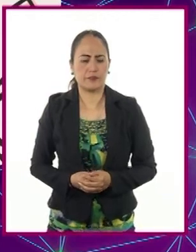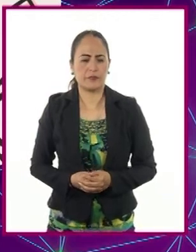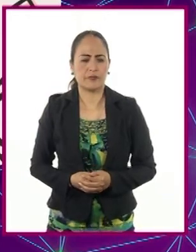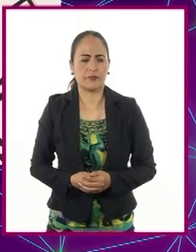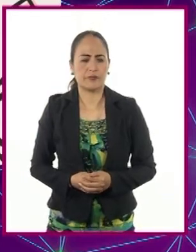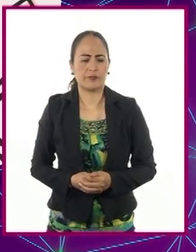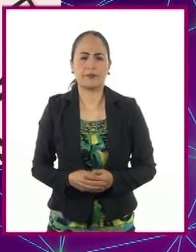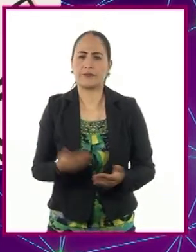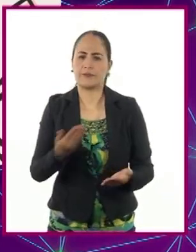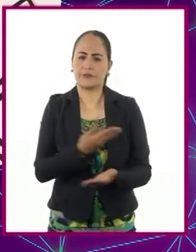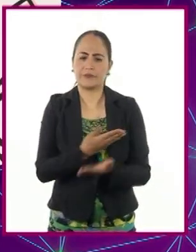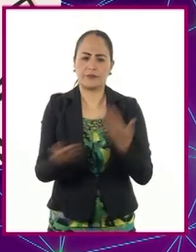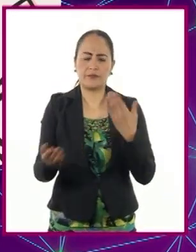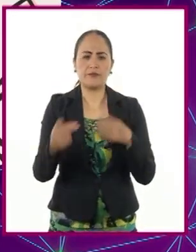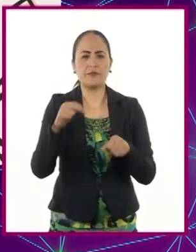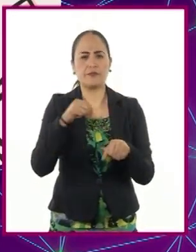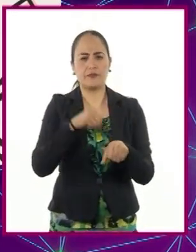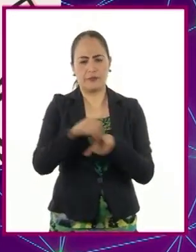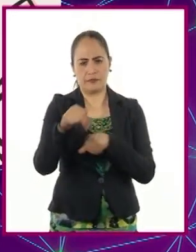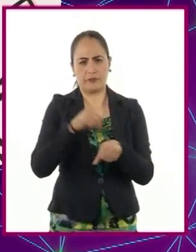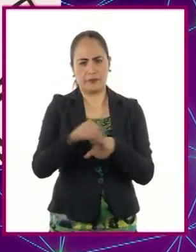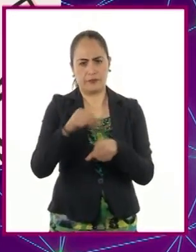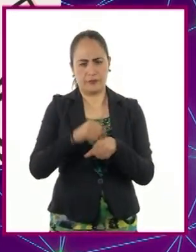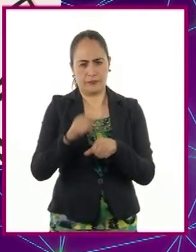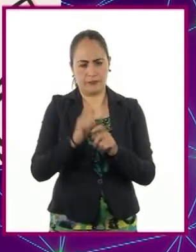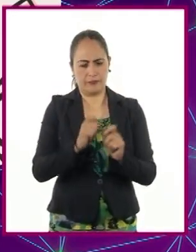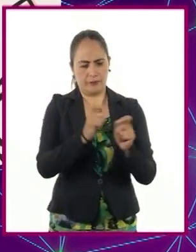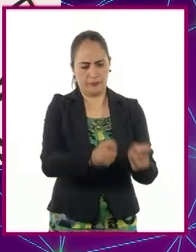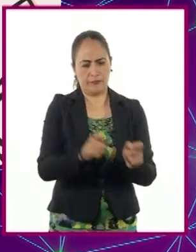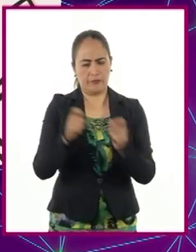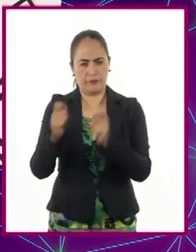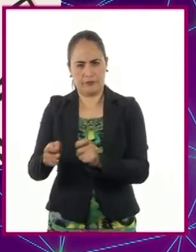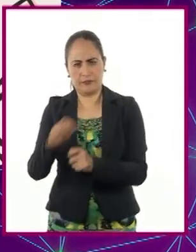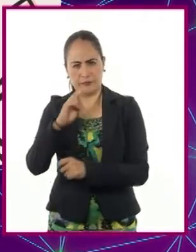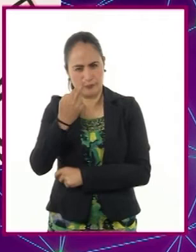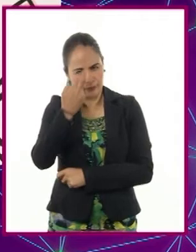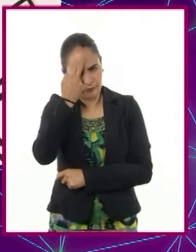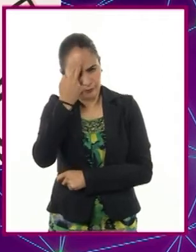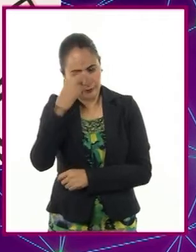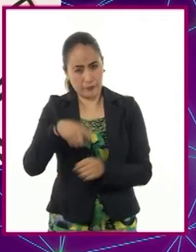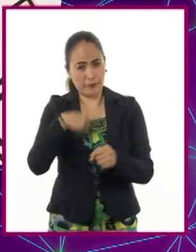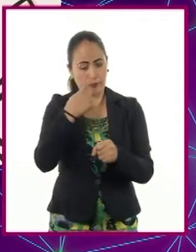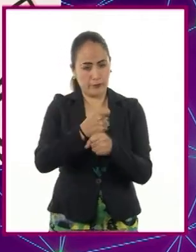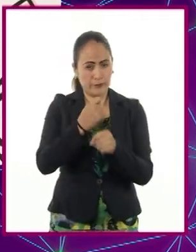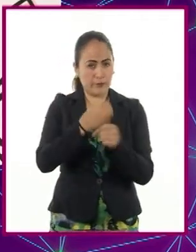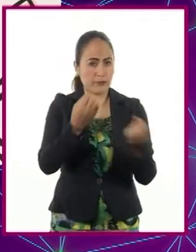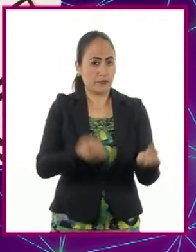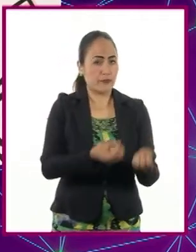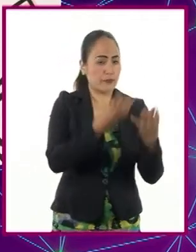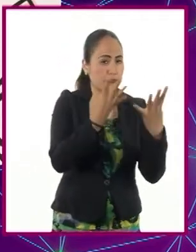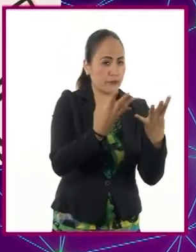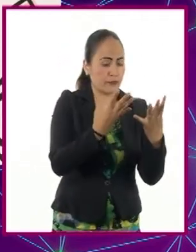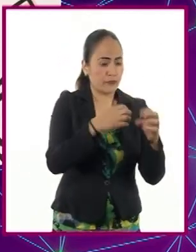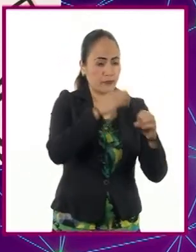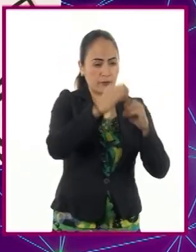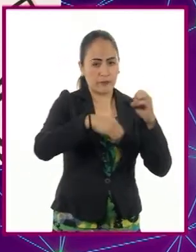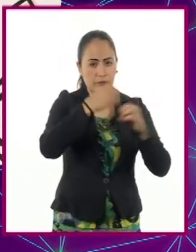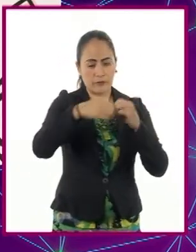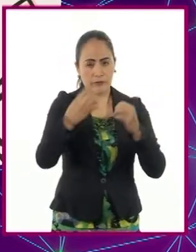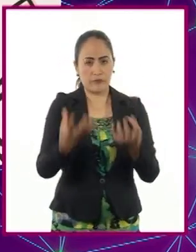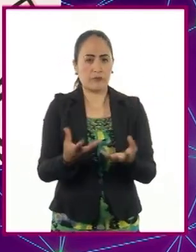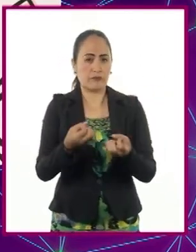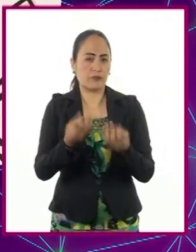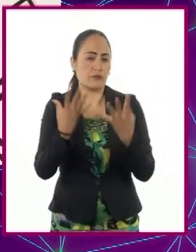Ahora hay que asignar los números de oxidación en este compuesto. No olviden que primero hay que contar la cantidad de átomos de cada elemento en el